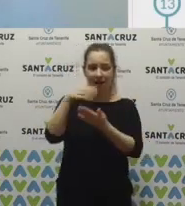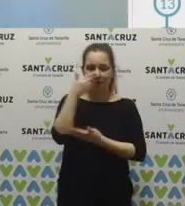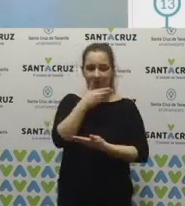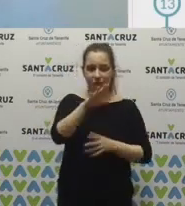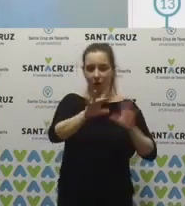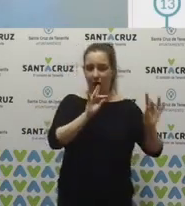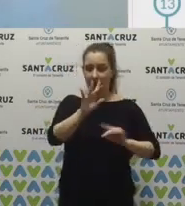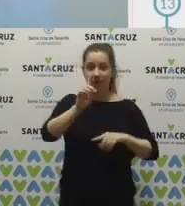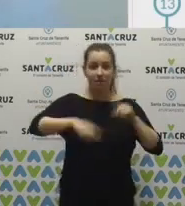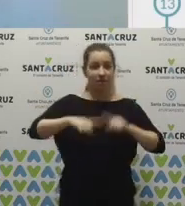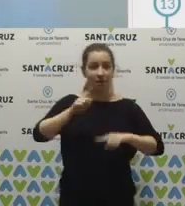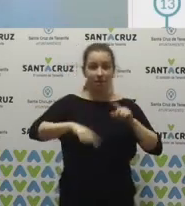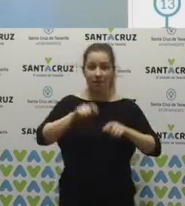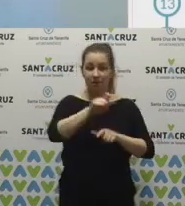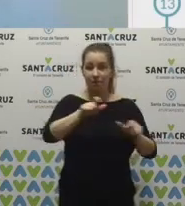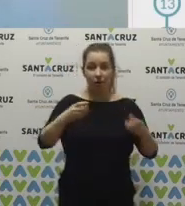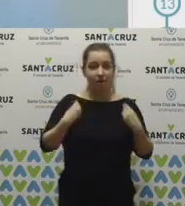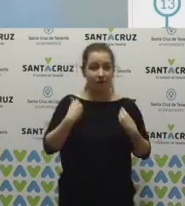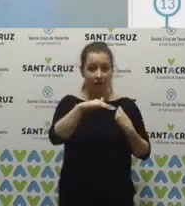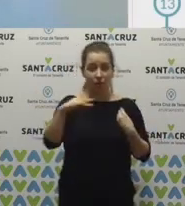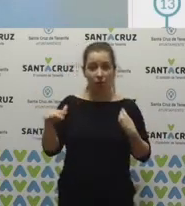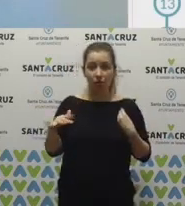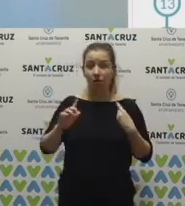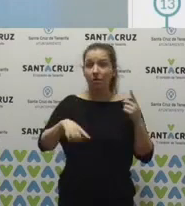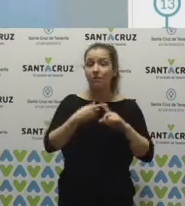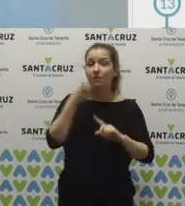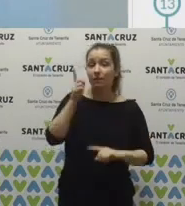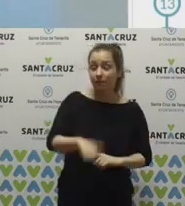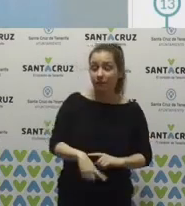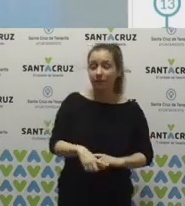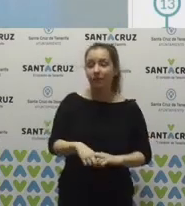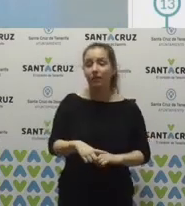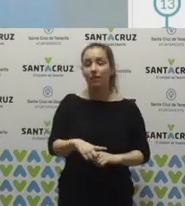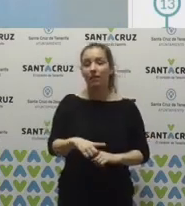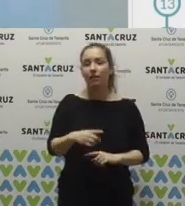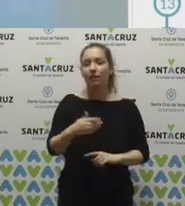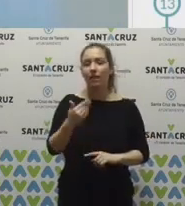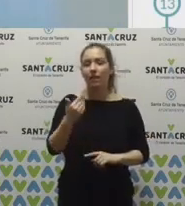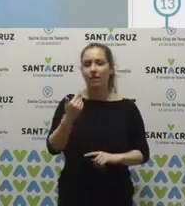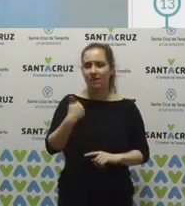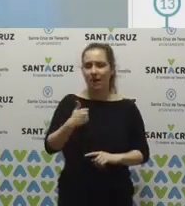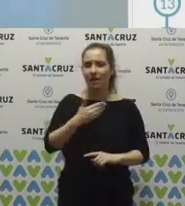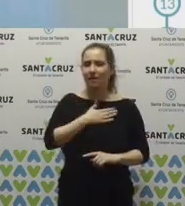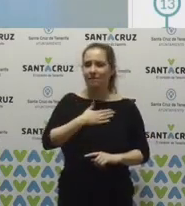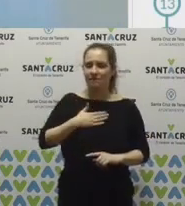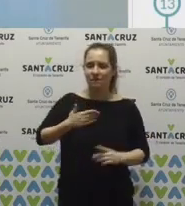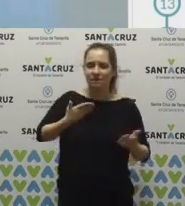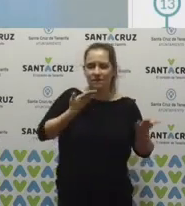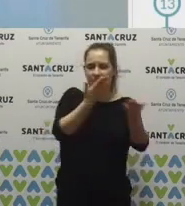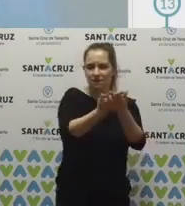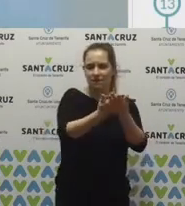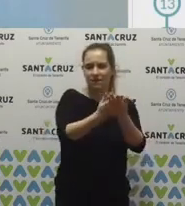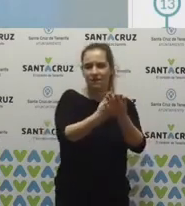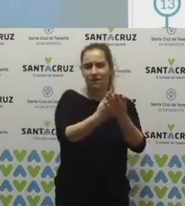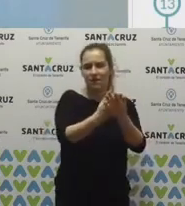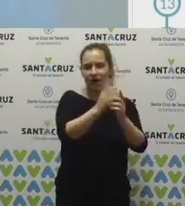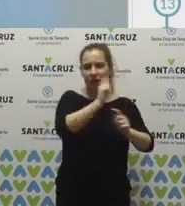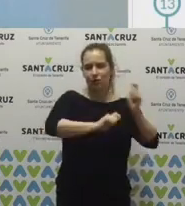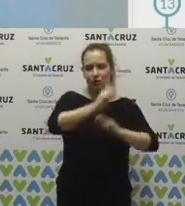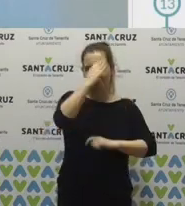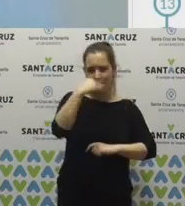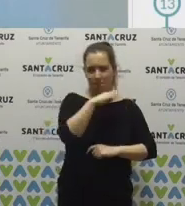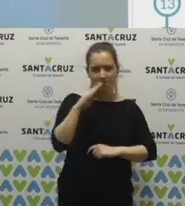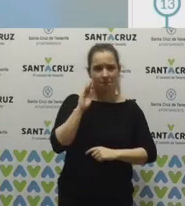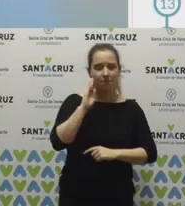población donde donde se vive aún así también hemos podido referencia a centros que nos dicen que no es